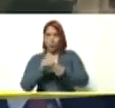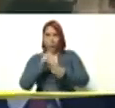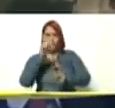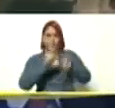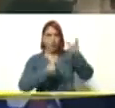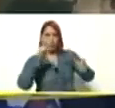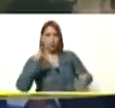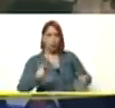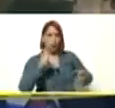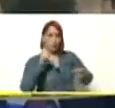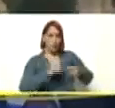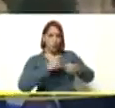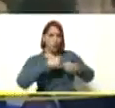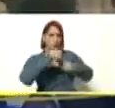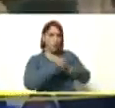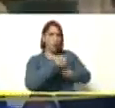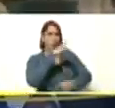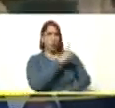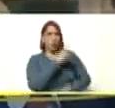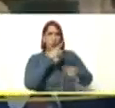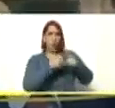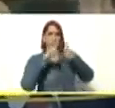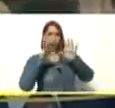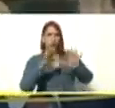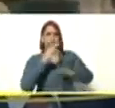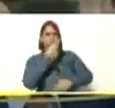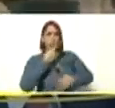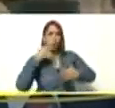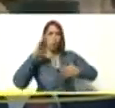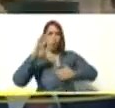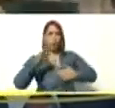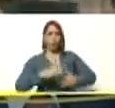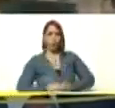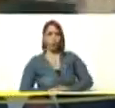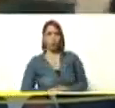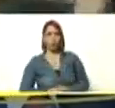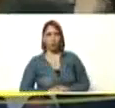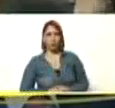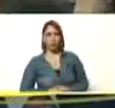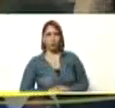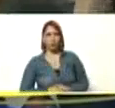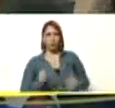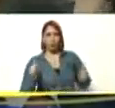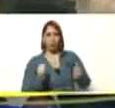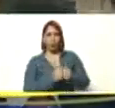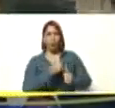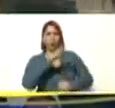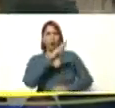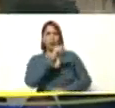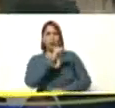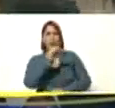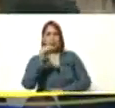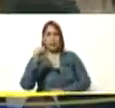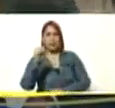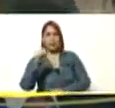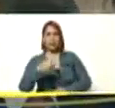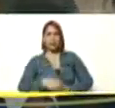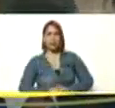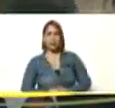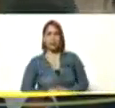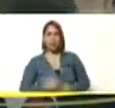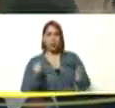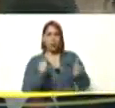conforman el 1x10. Esto comprometido con el RAS y con